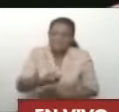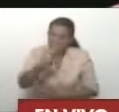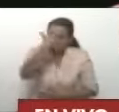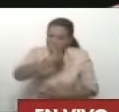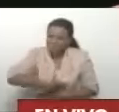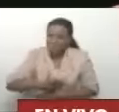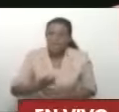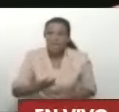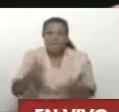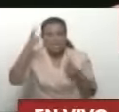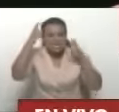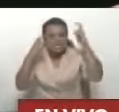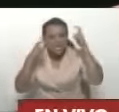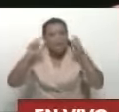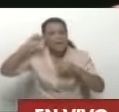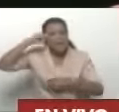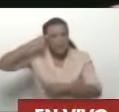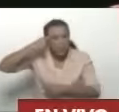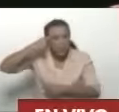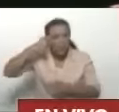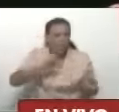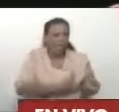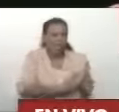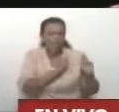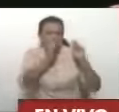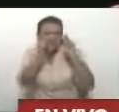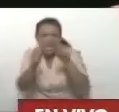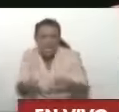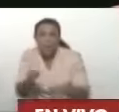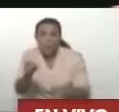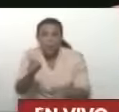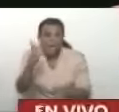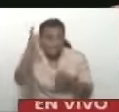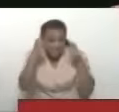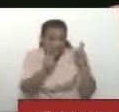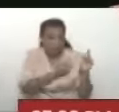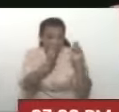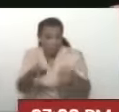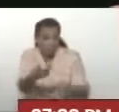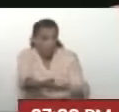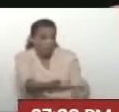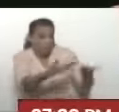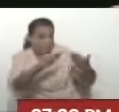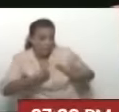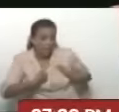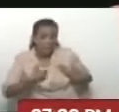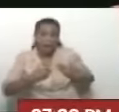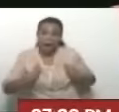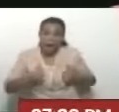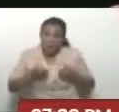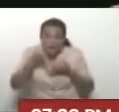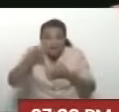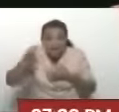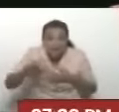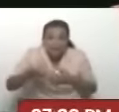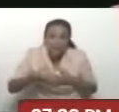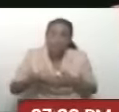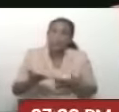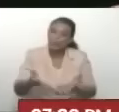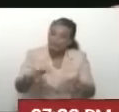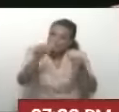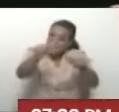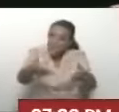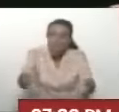de que el comandante Chávez, recuerdo, usted le entregó la tarea de creer en la juventud y hoy lo materializa cada día más y súper orgulloso de que sea